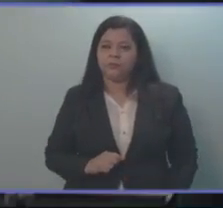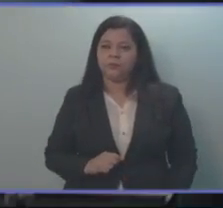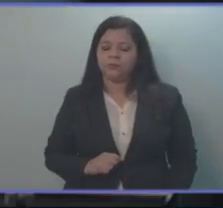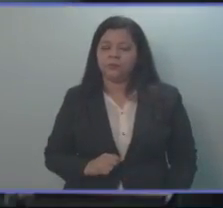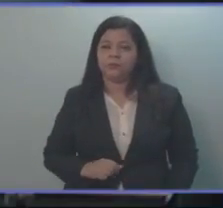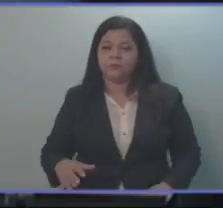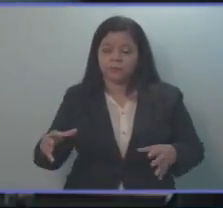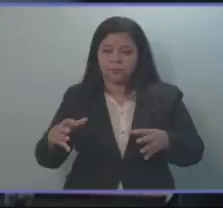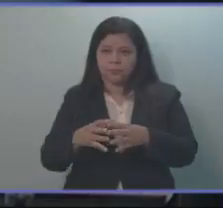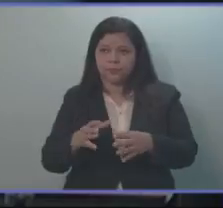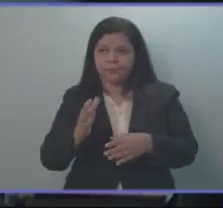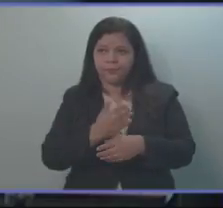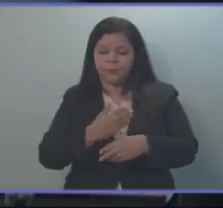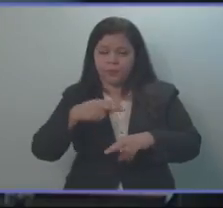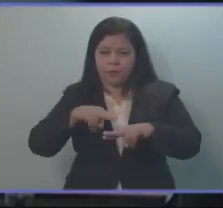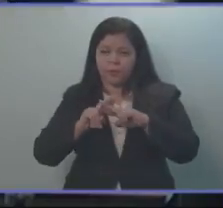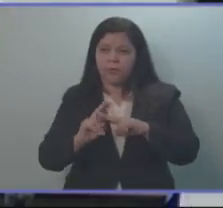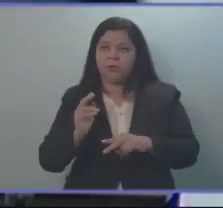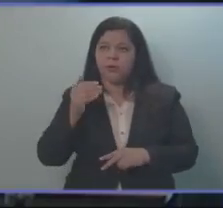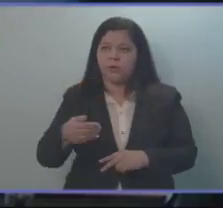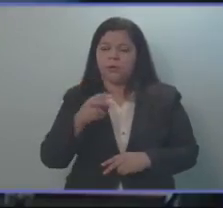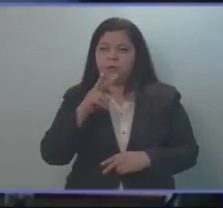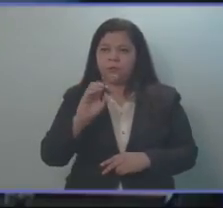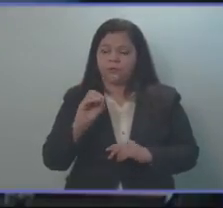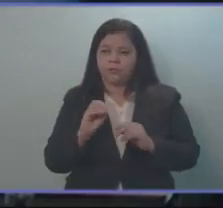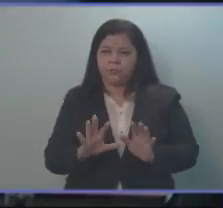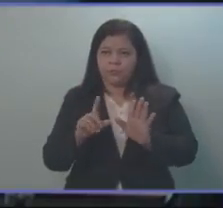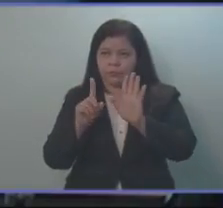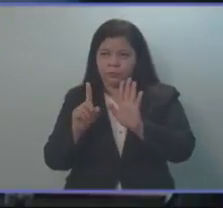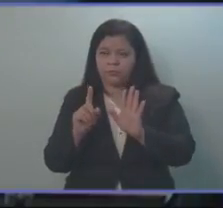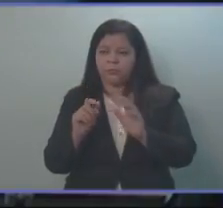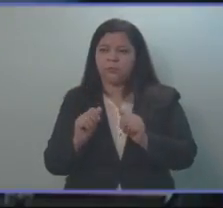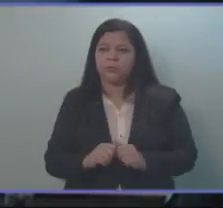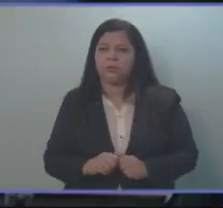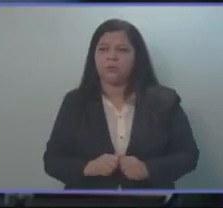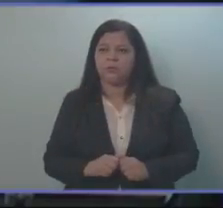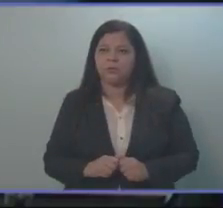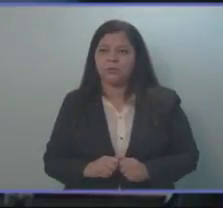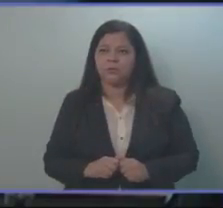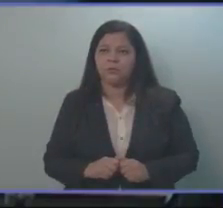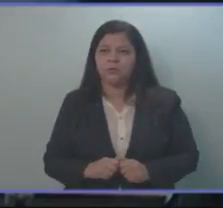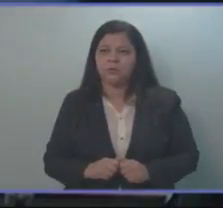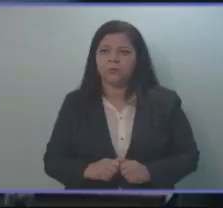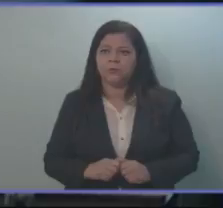El Grupo Parlamentario de ARENA en el año 2016